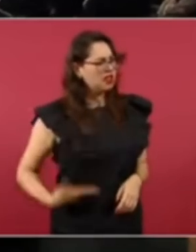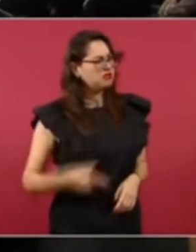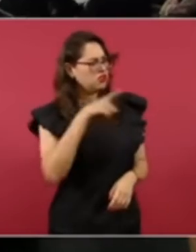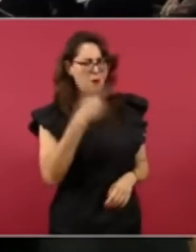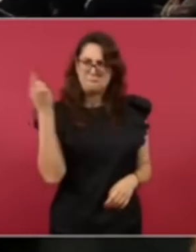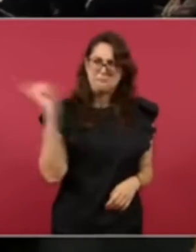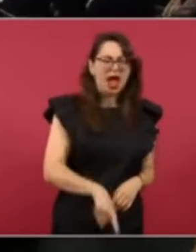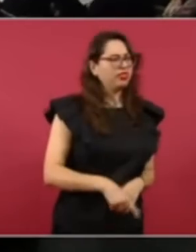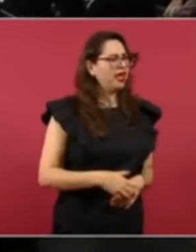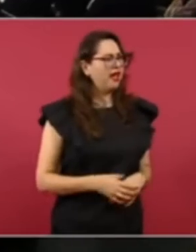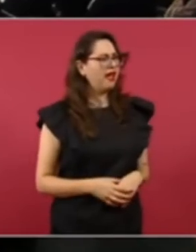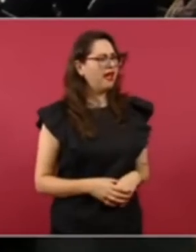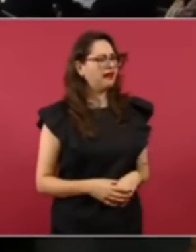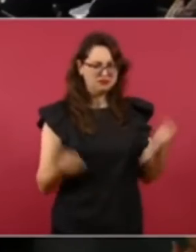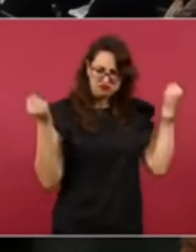periodo neoliberal,